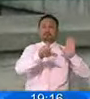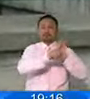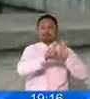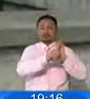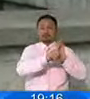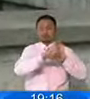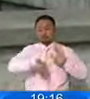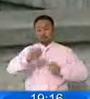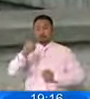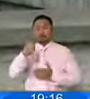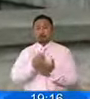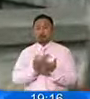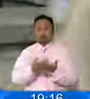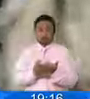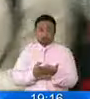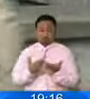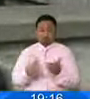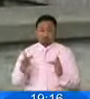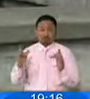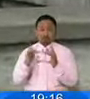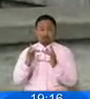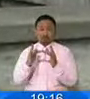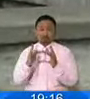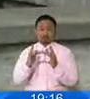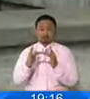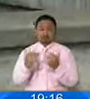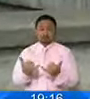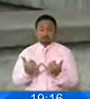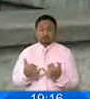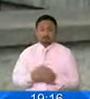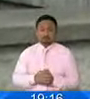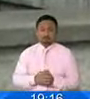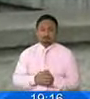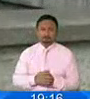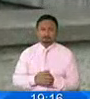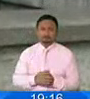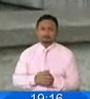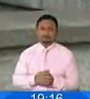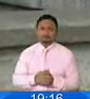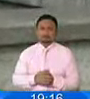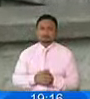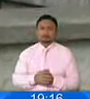primera reunión ya hubo un contacto, ahora estamos seguramente